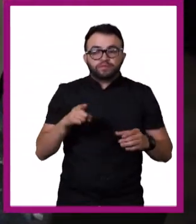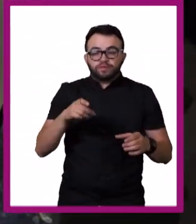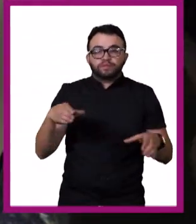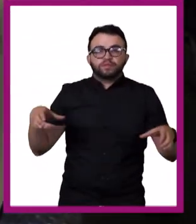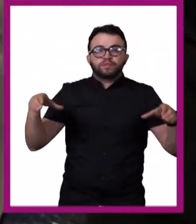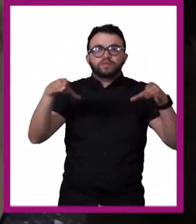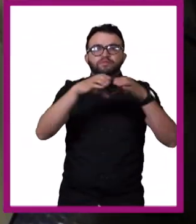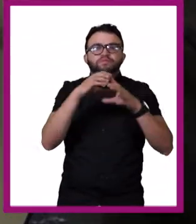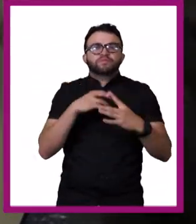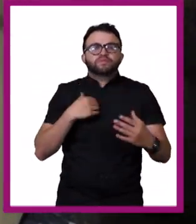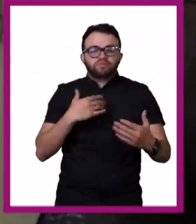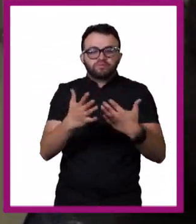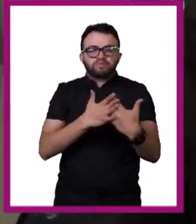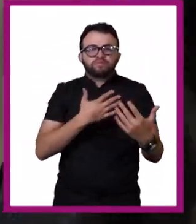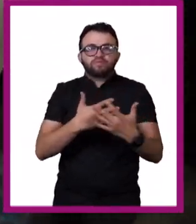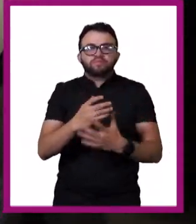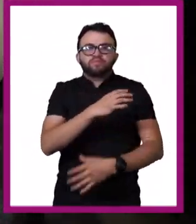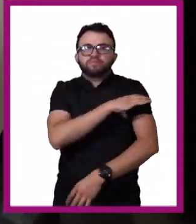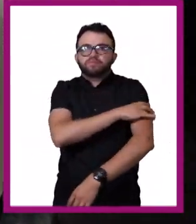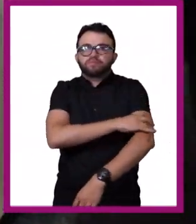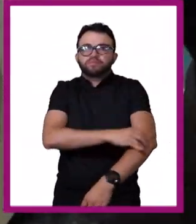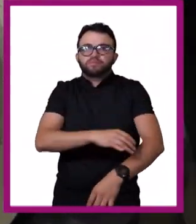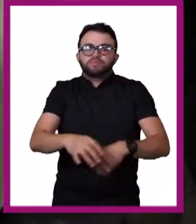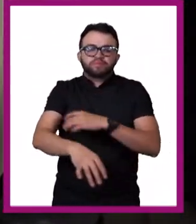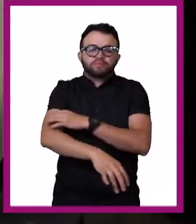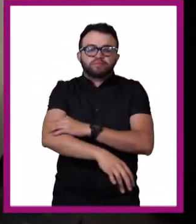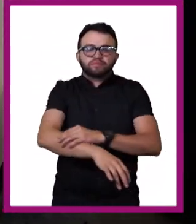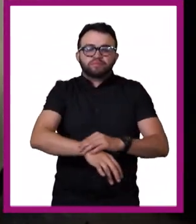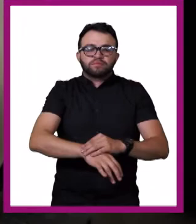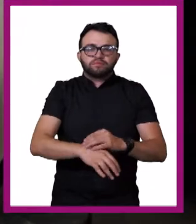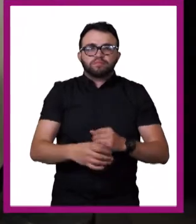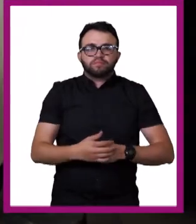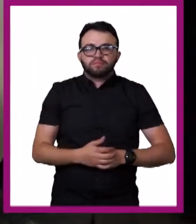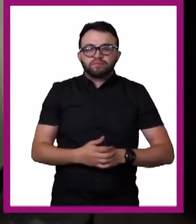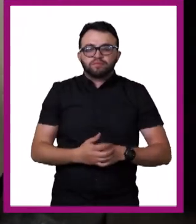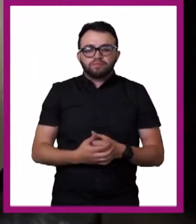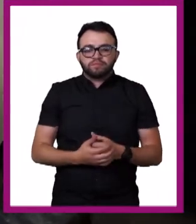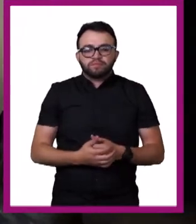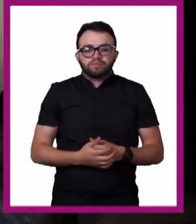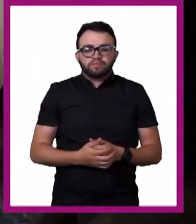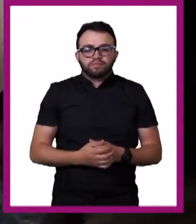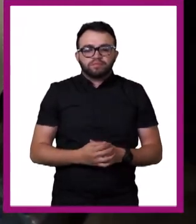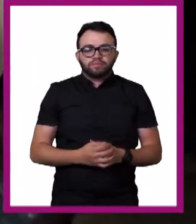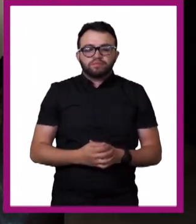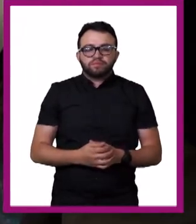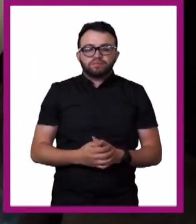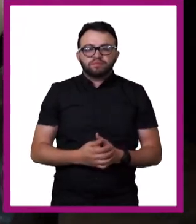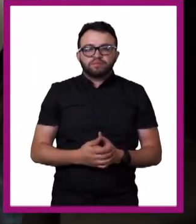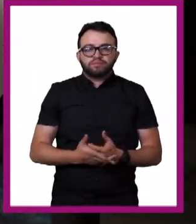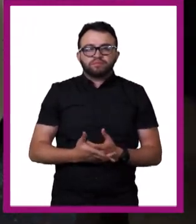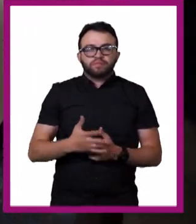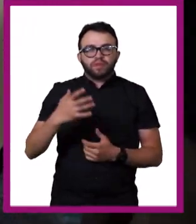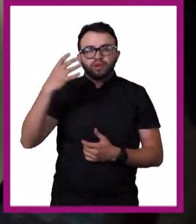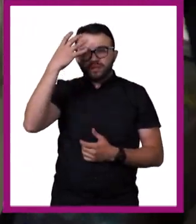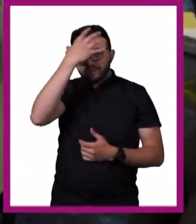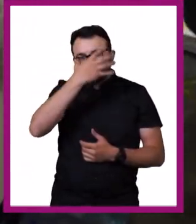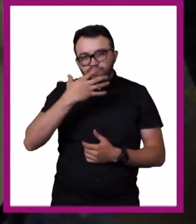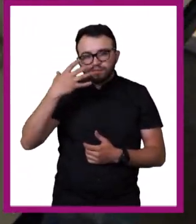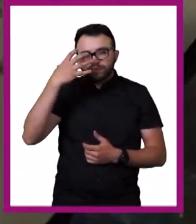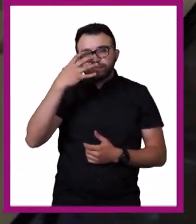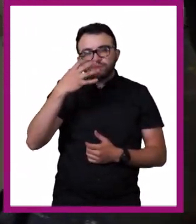vamos a hacer brazos, le vamos a poner tomando un elote, por ejemplo, la